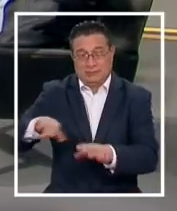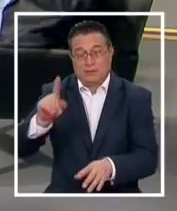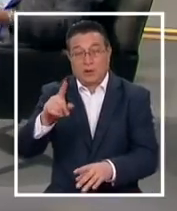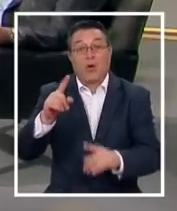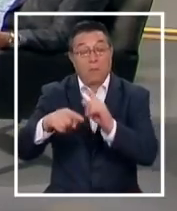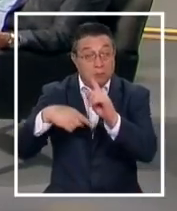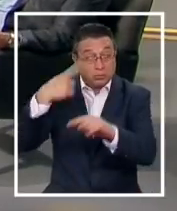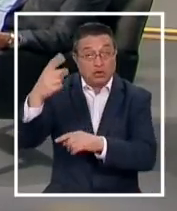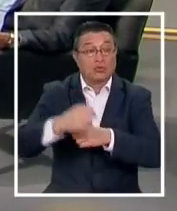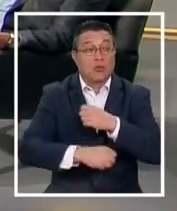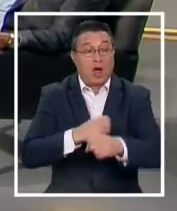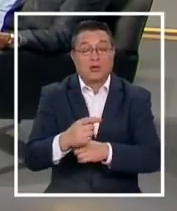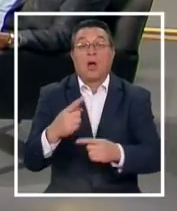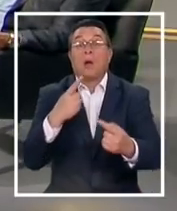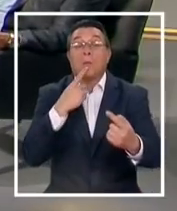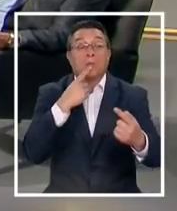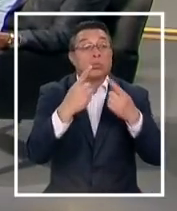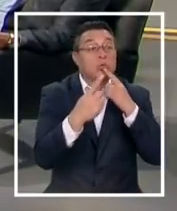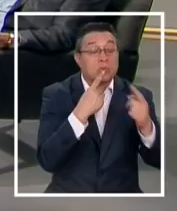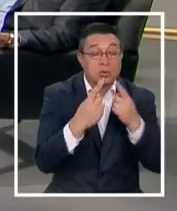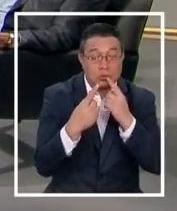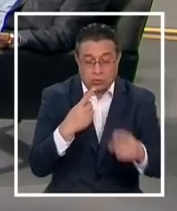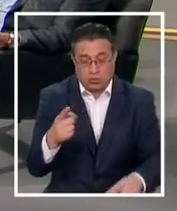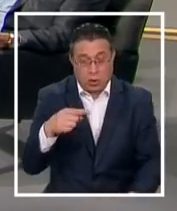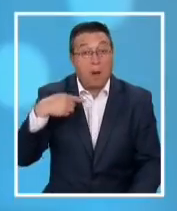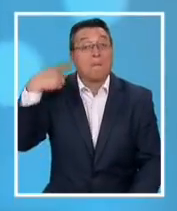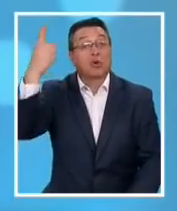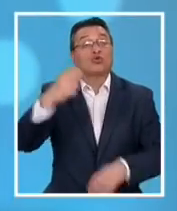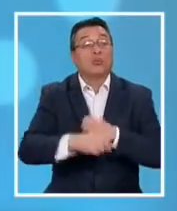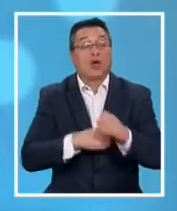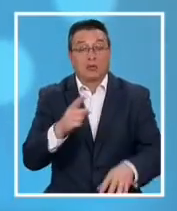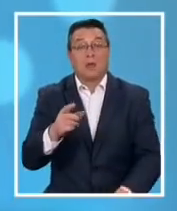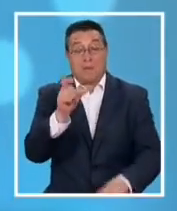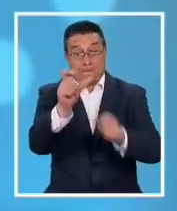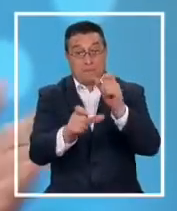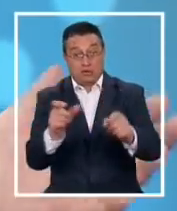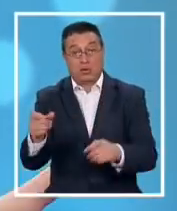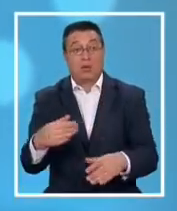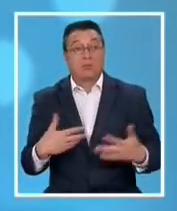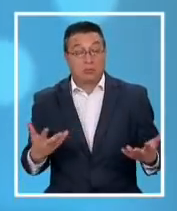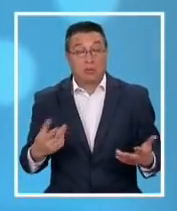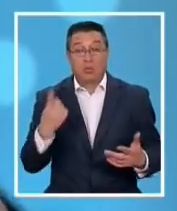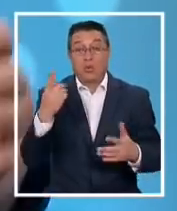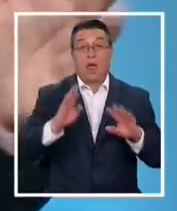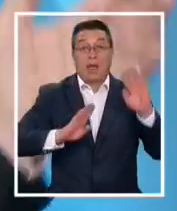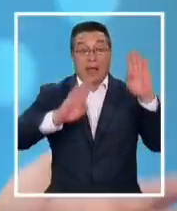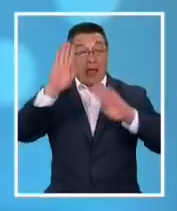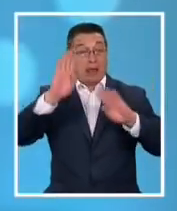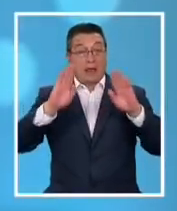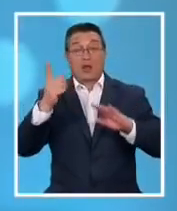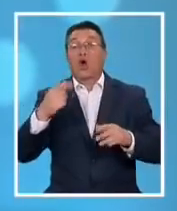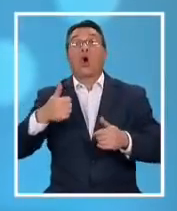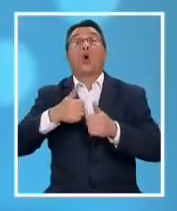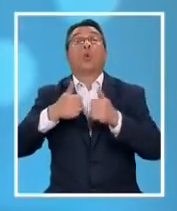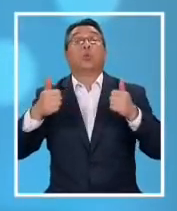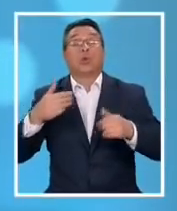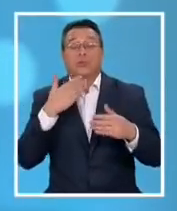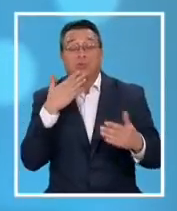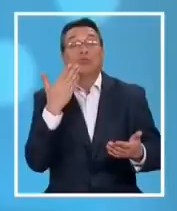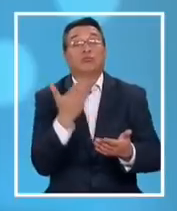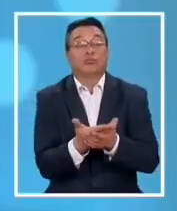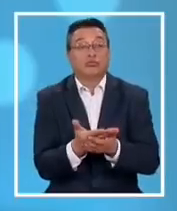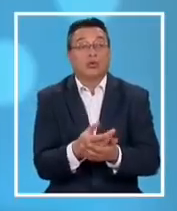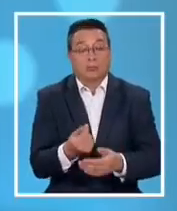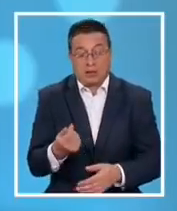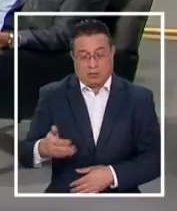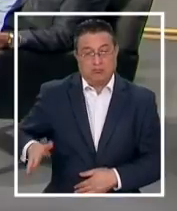el próximo año. Haz la encuesta. Y ofrécele a la gente que haya un candidato o un parlamentario que le ofrezca a la gente